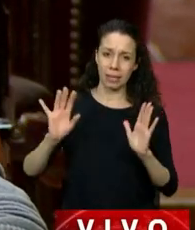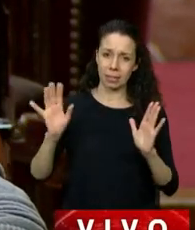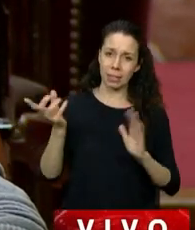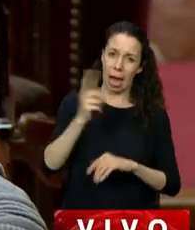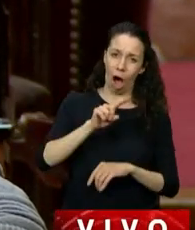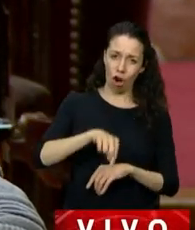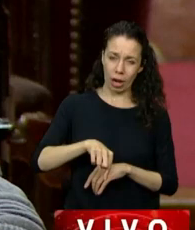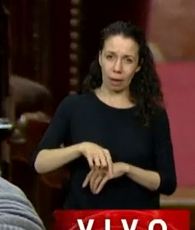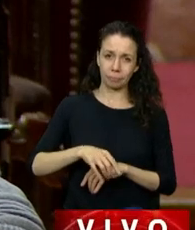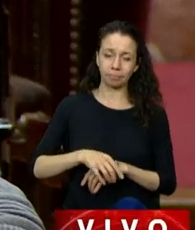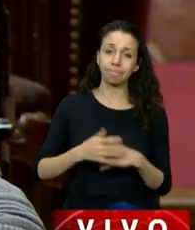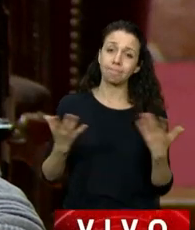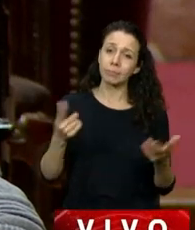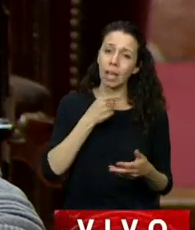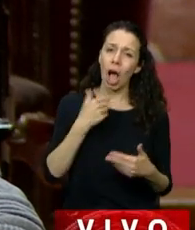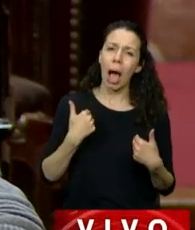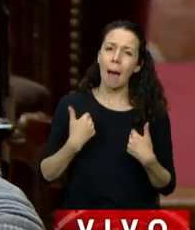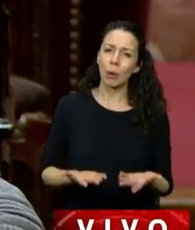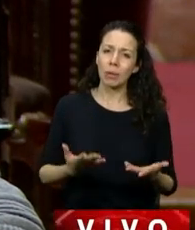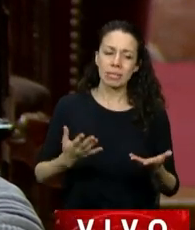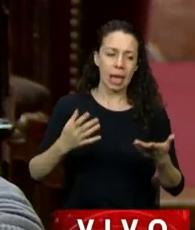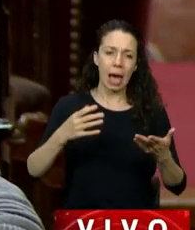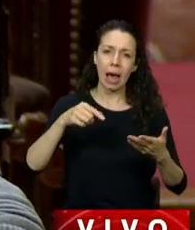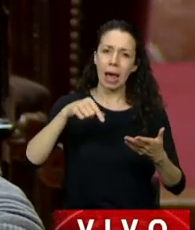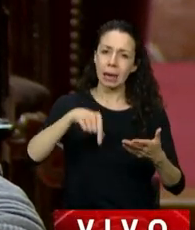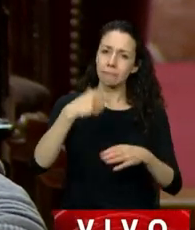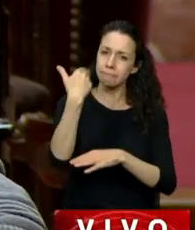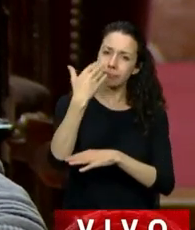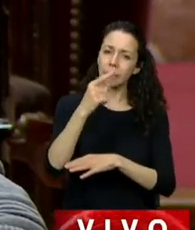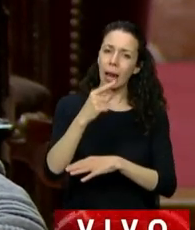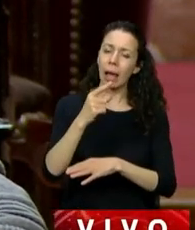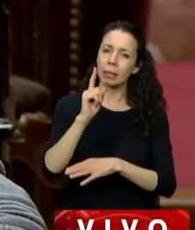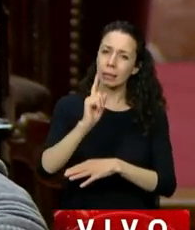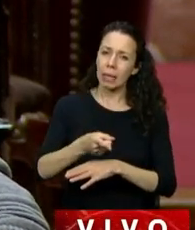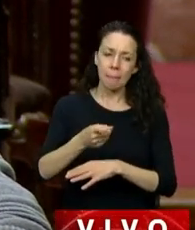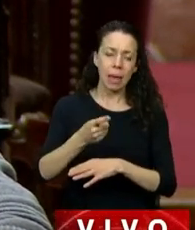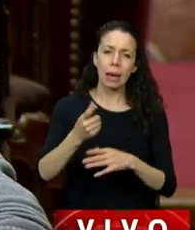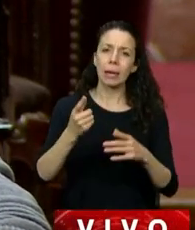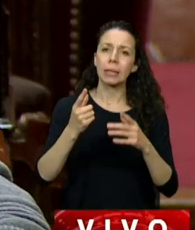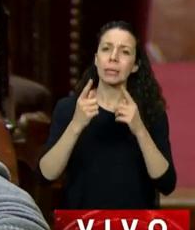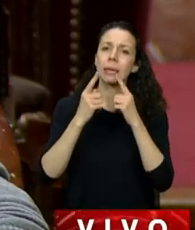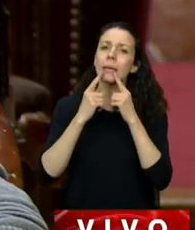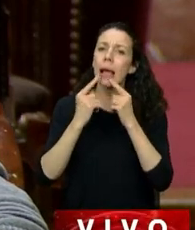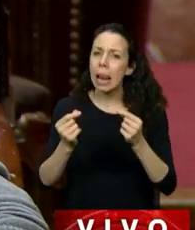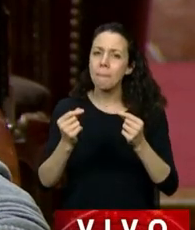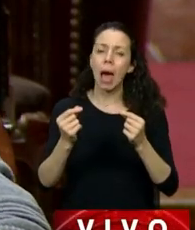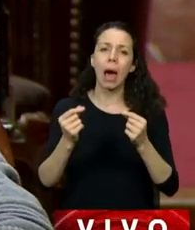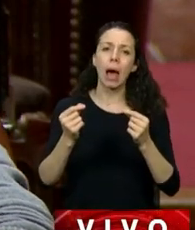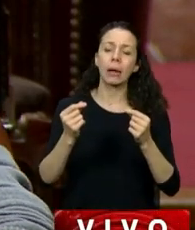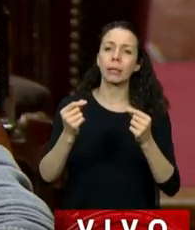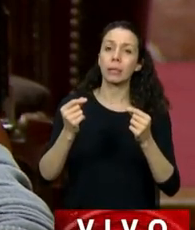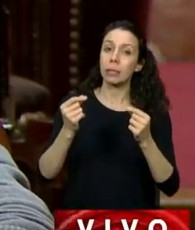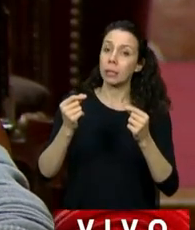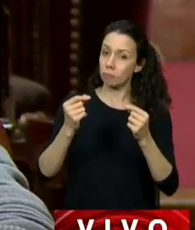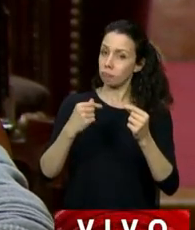nosotros queremos aprovechar esta intervención también para llamar a quienes correctamente reclamaron y reclaman que esto no sea así,